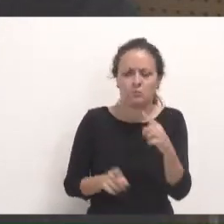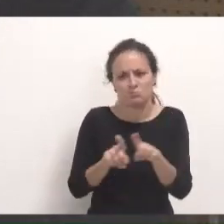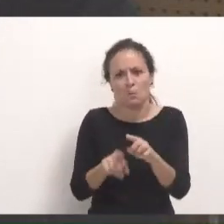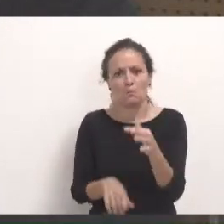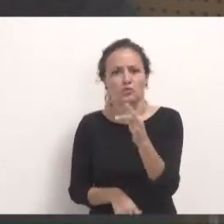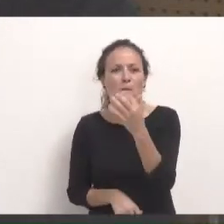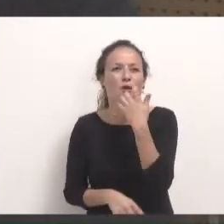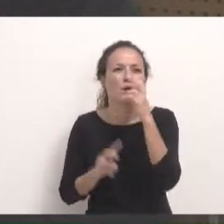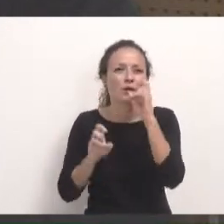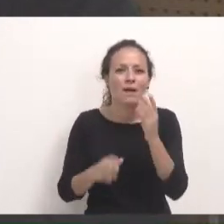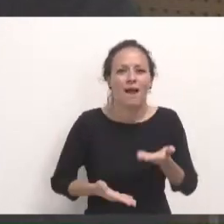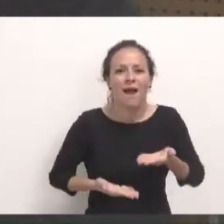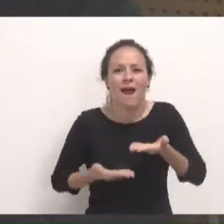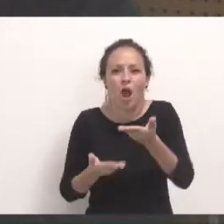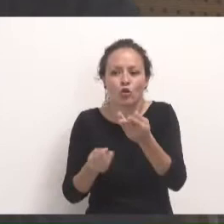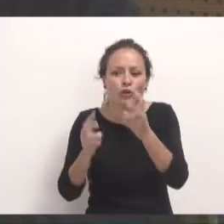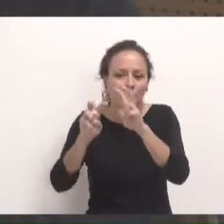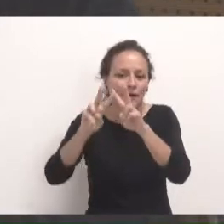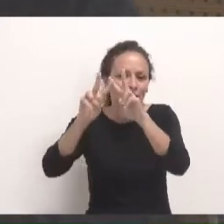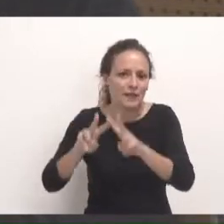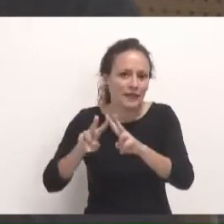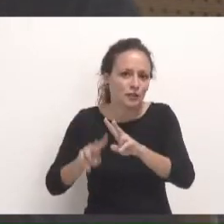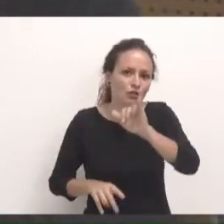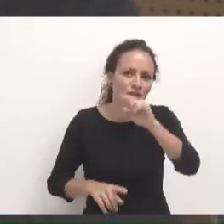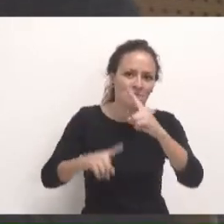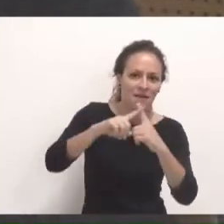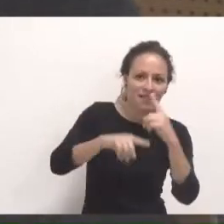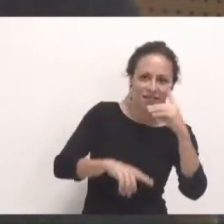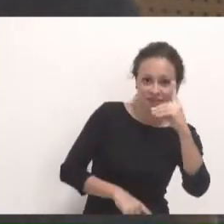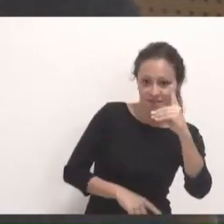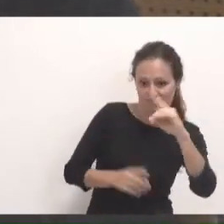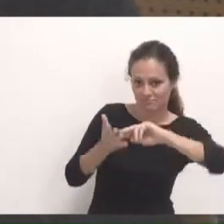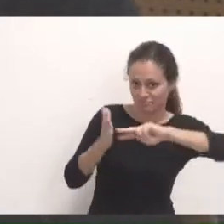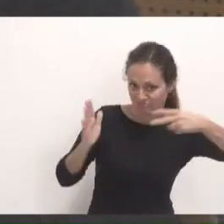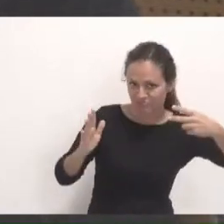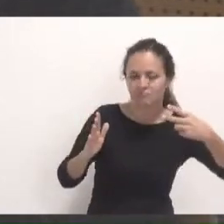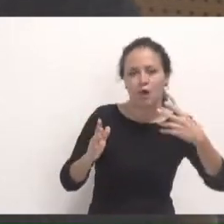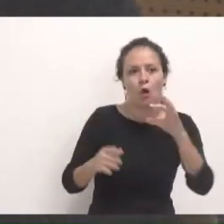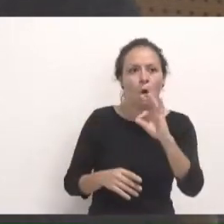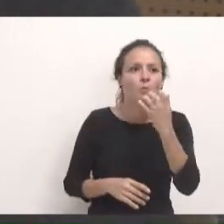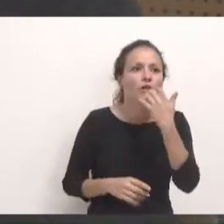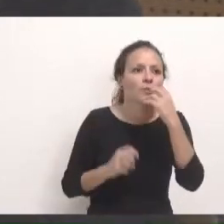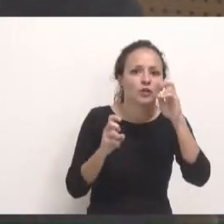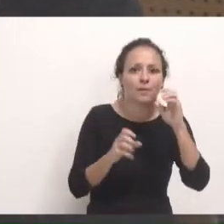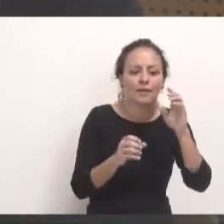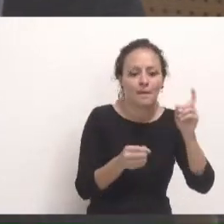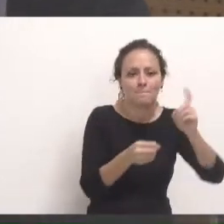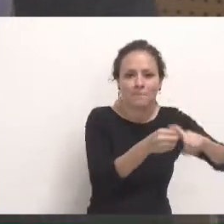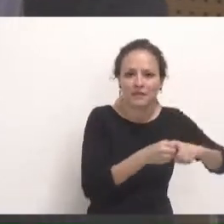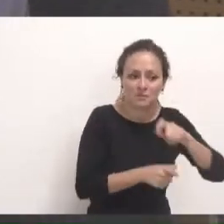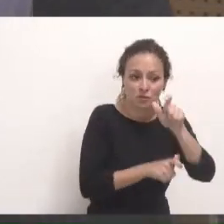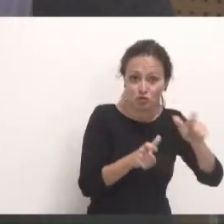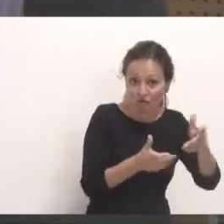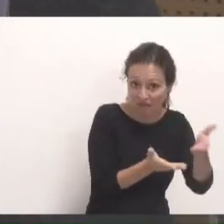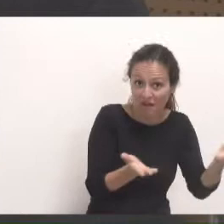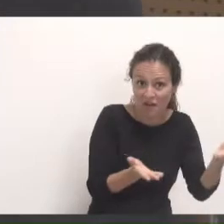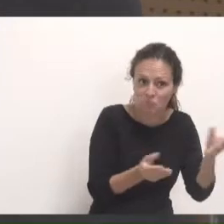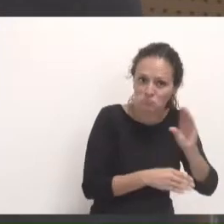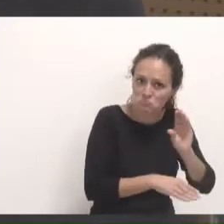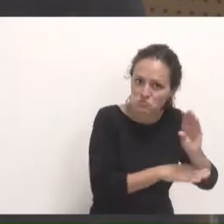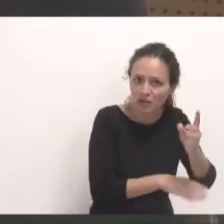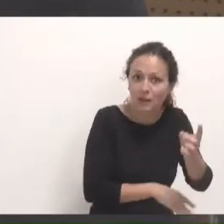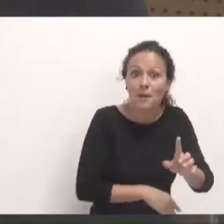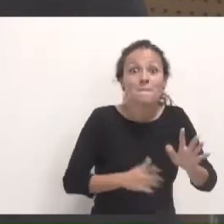ayudas a cuestiones que tienen que ver con la investigación en I+D o algunas partidas para temas de participación ciudadana, ¿no? Pero hay otras que